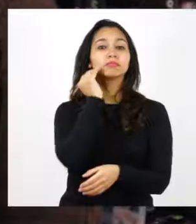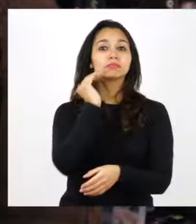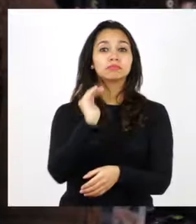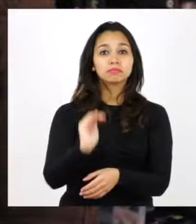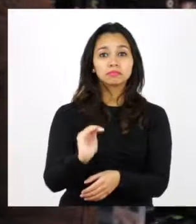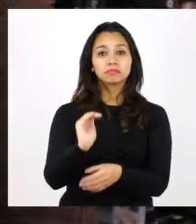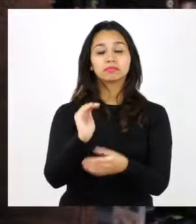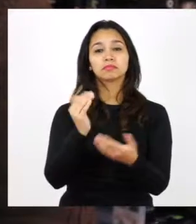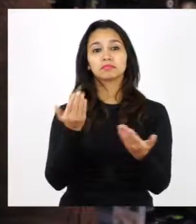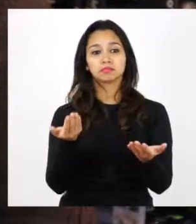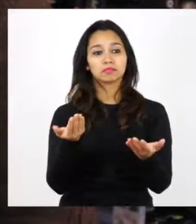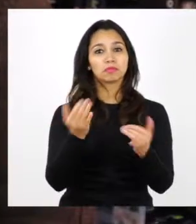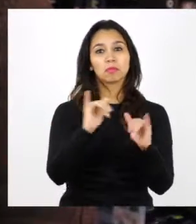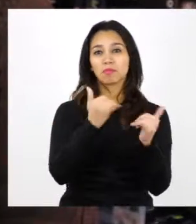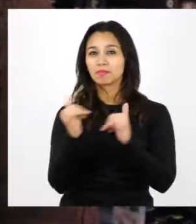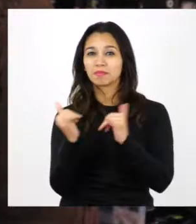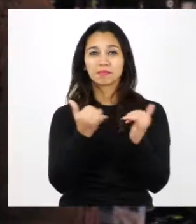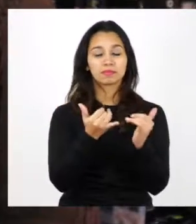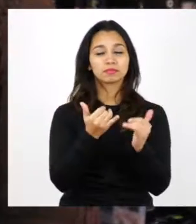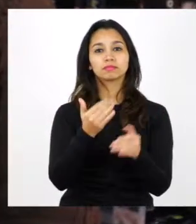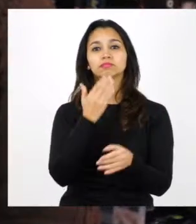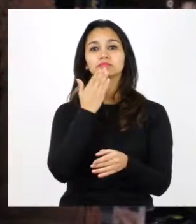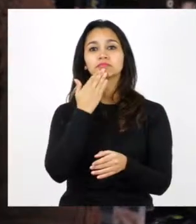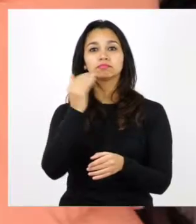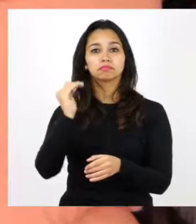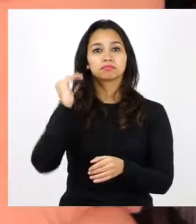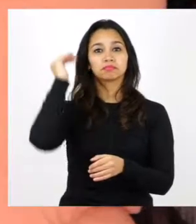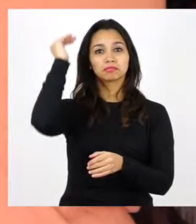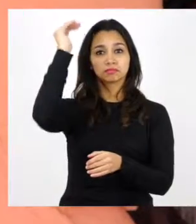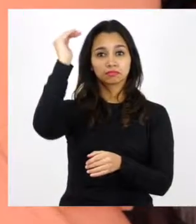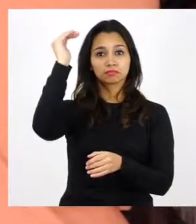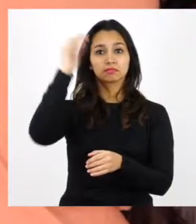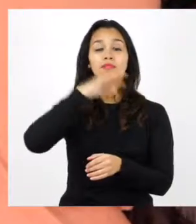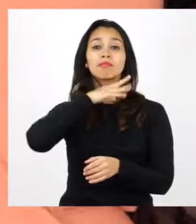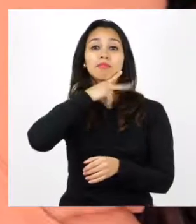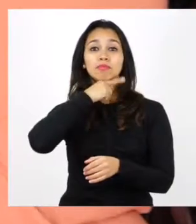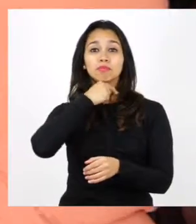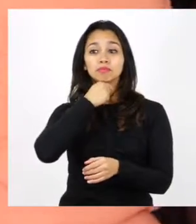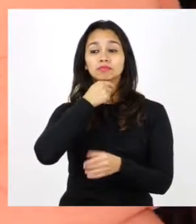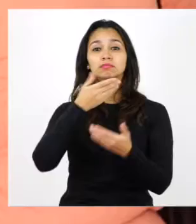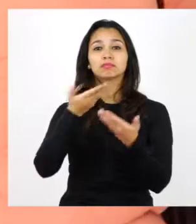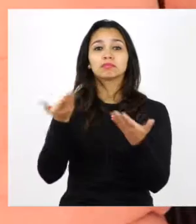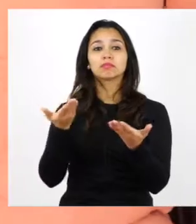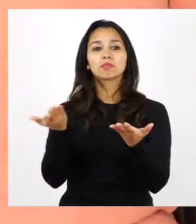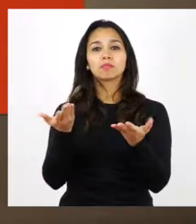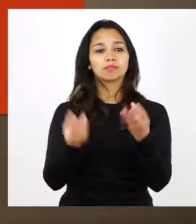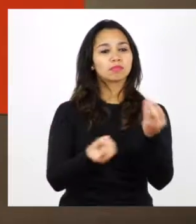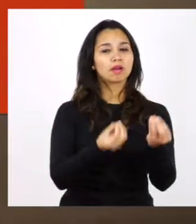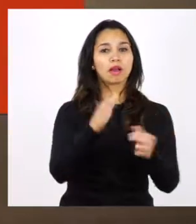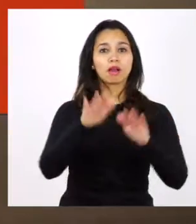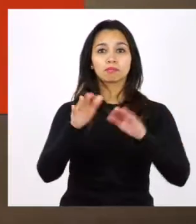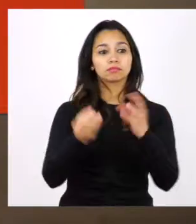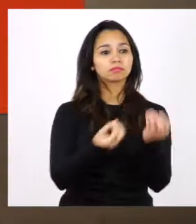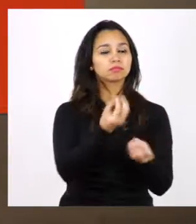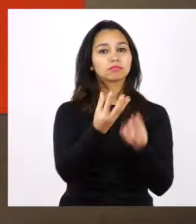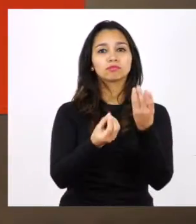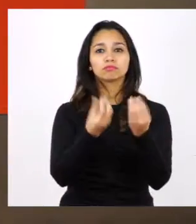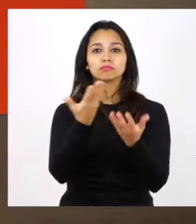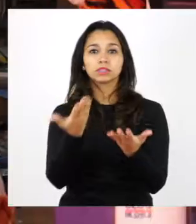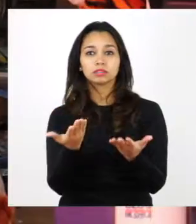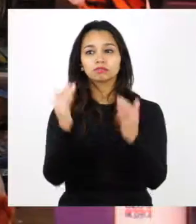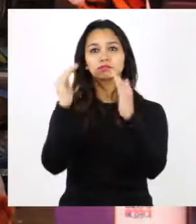juguetería, hasta una persona de edad en la cual le podemos ofrecer sus artículos para su